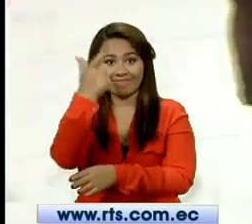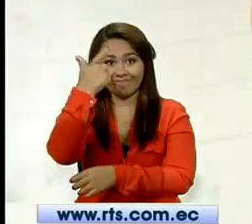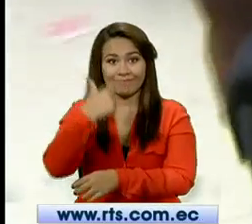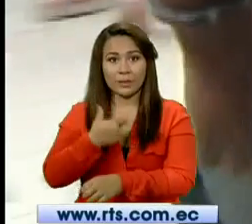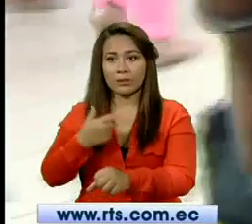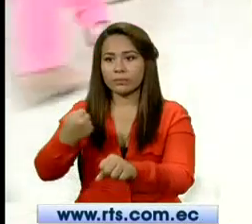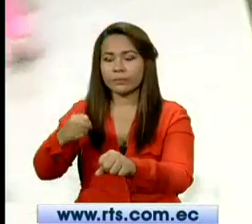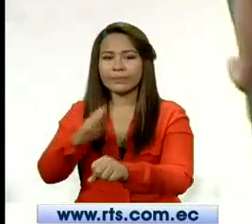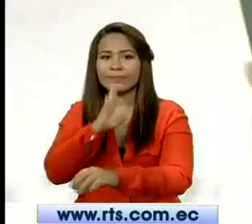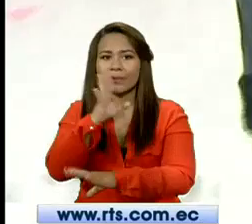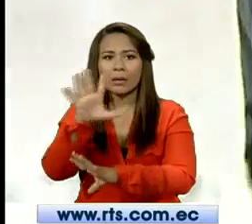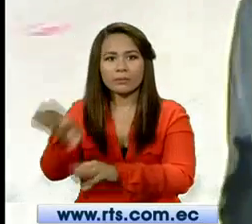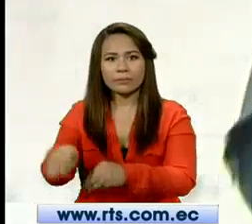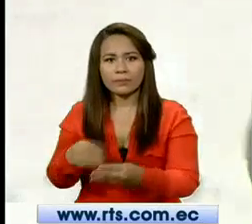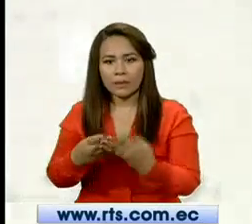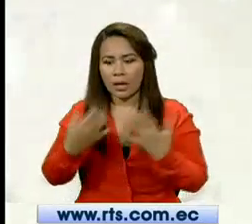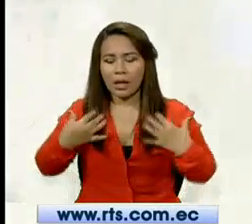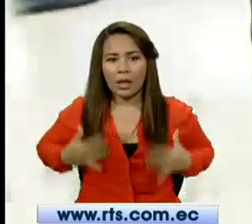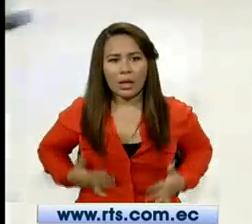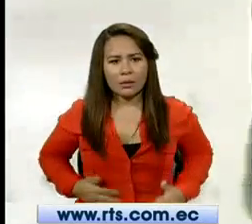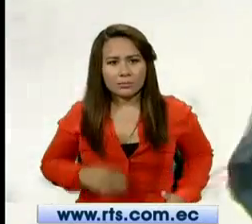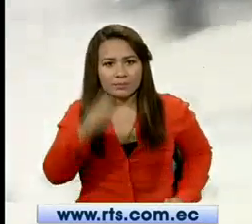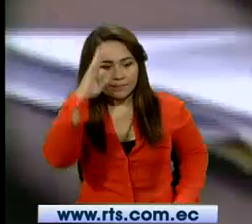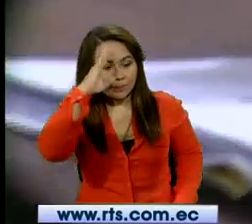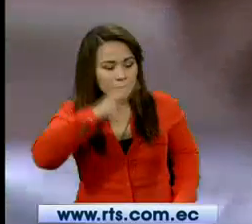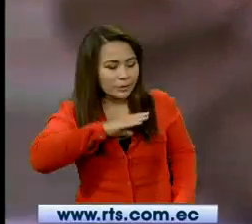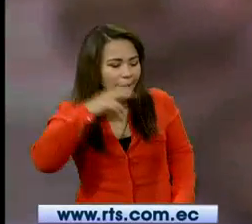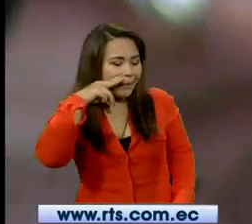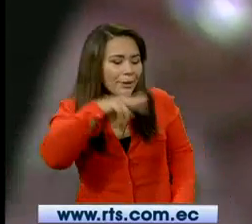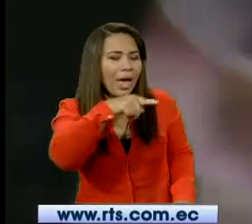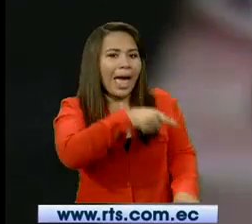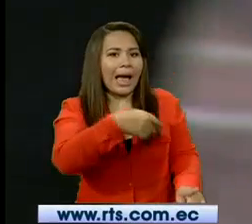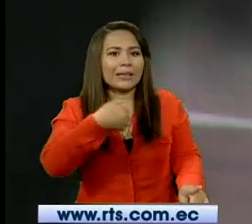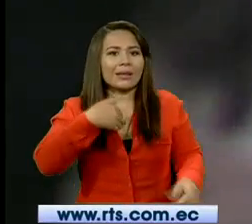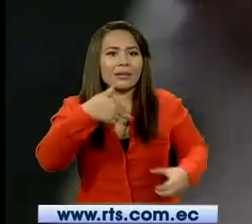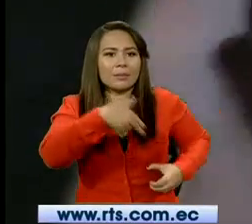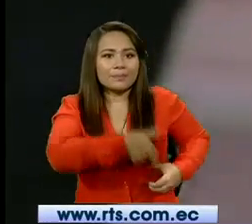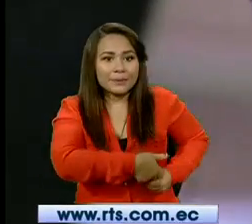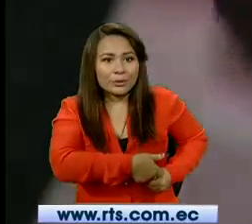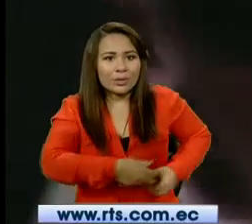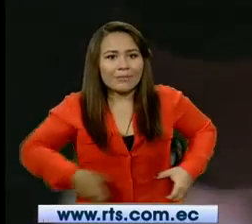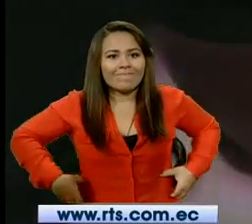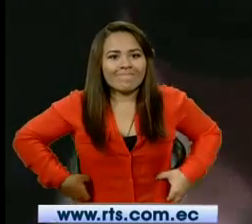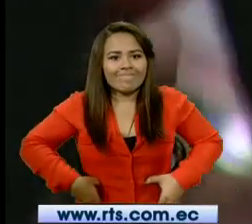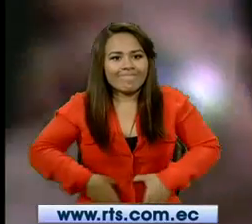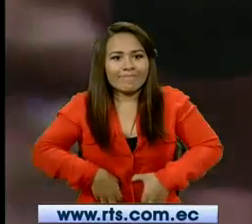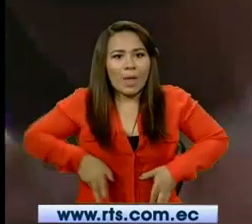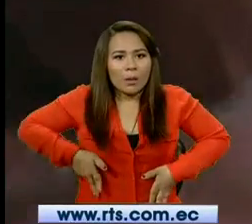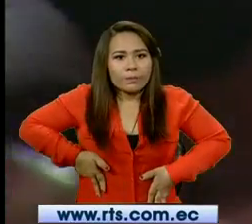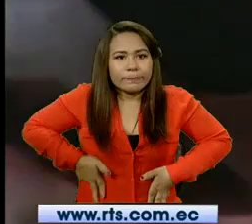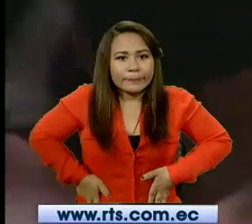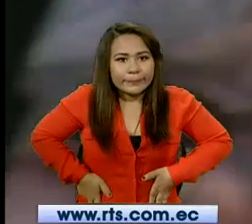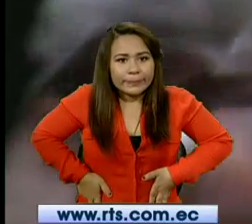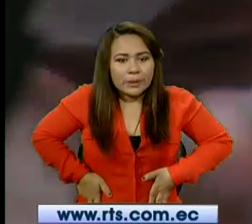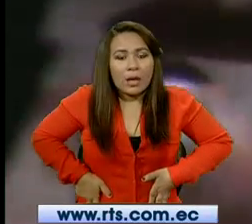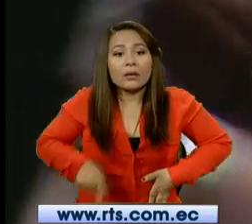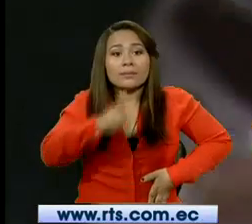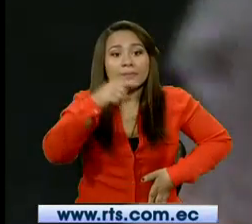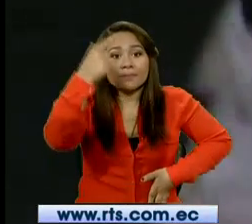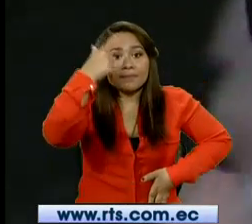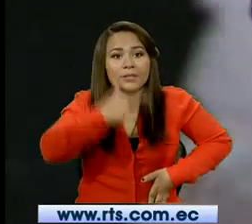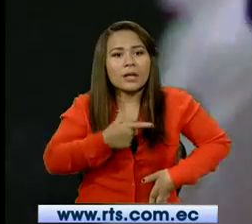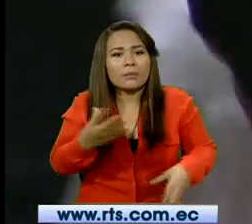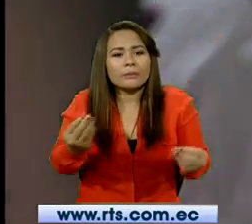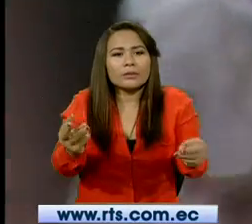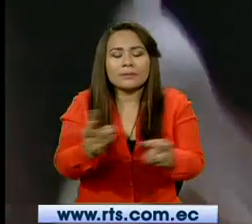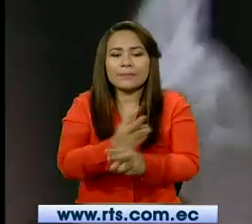Al momento de requisarlo, los agentes policiales encontraron un arma de fuego en su cintura. Se presume que el individuo venía cometiendo